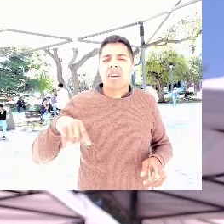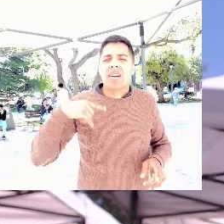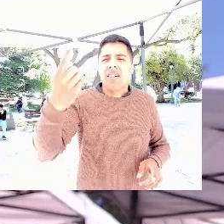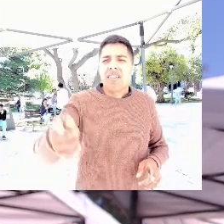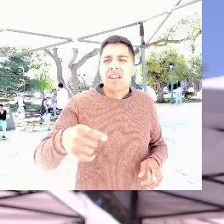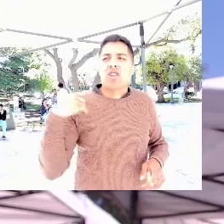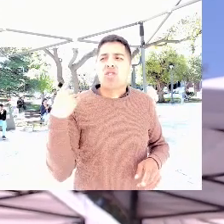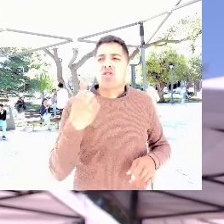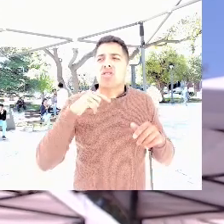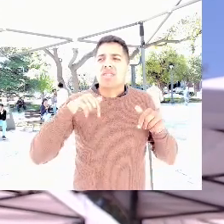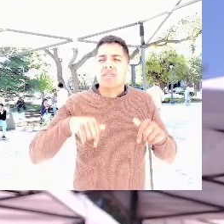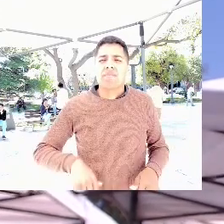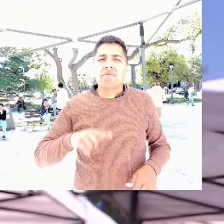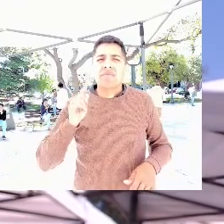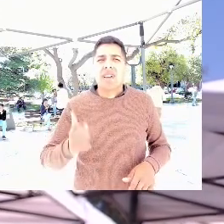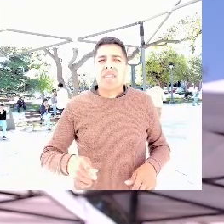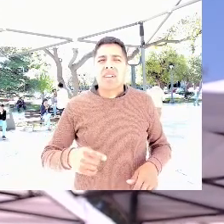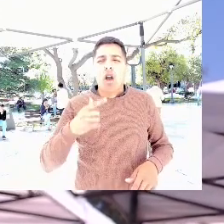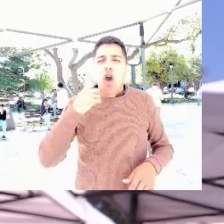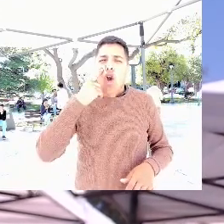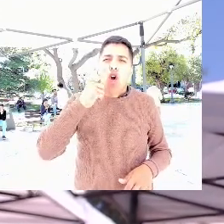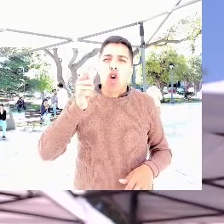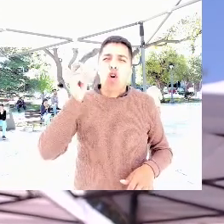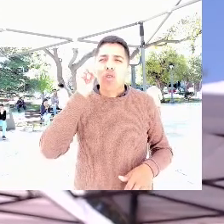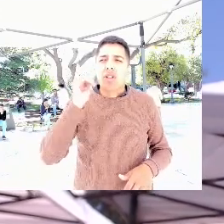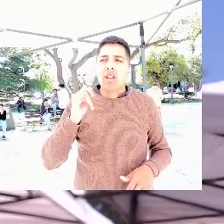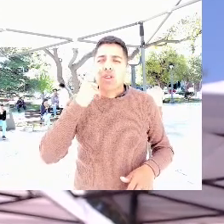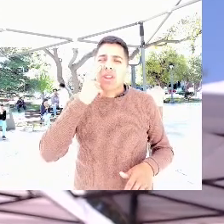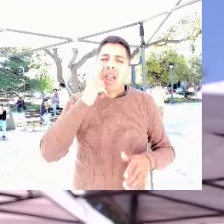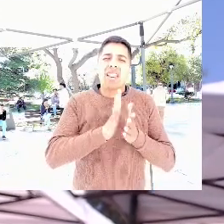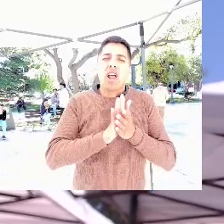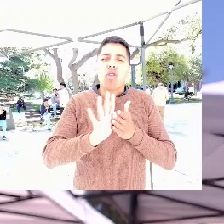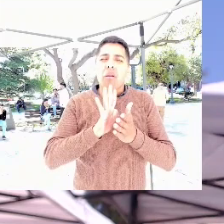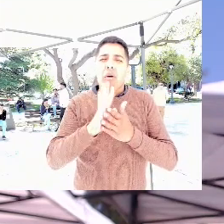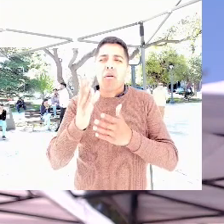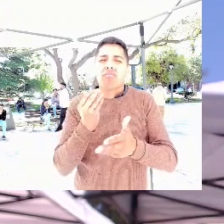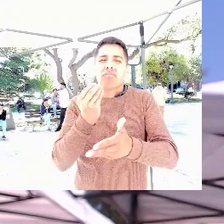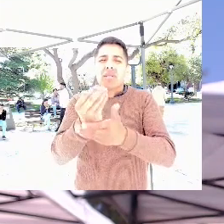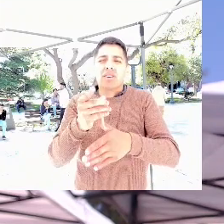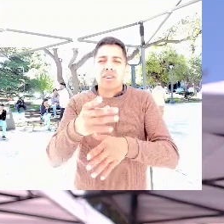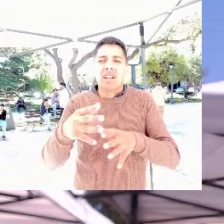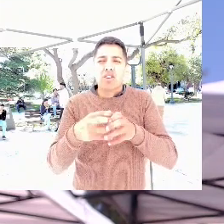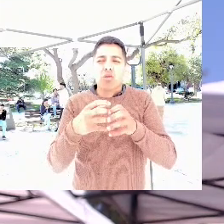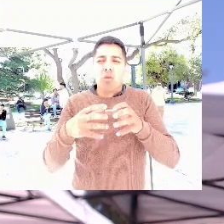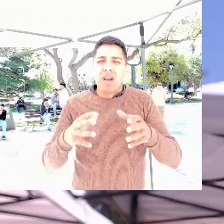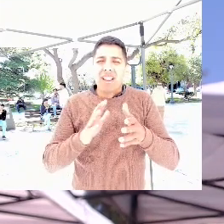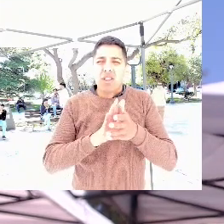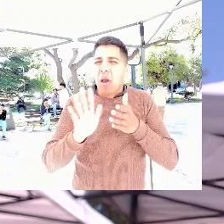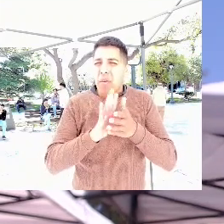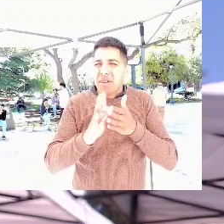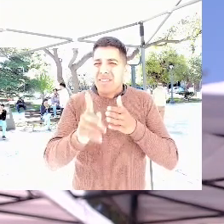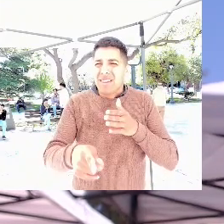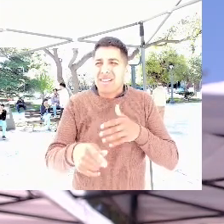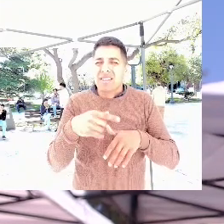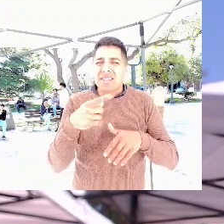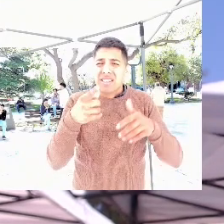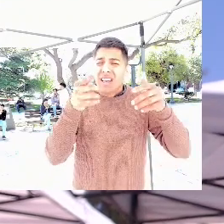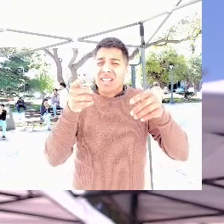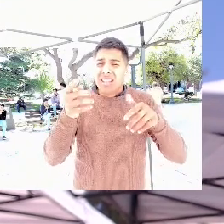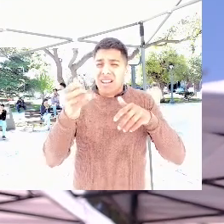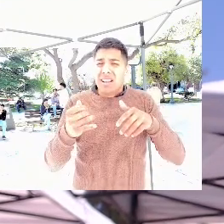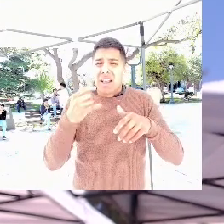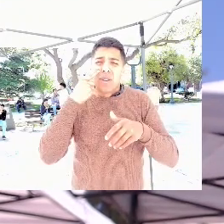nosotros vamos a tener también los vecinos de Godoy Cruz un intendente nuevo con un equipo que arranca, y es bueno que cuente con la